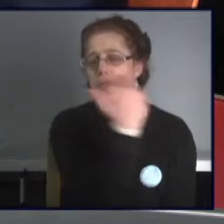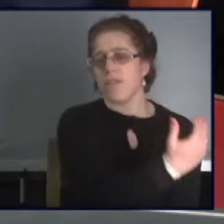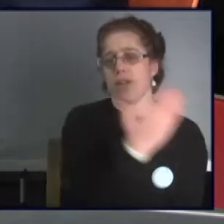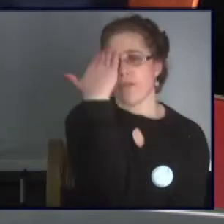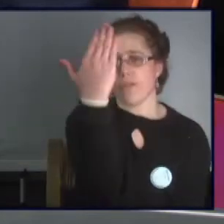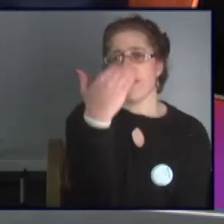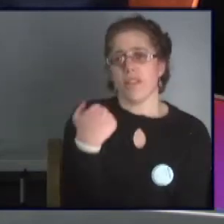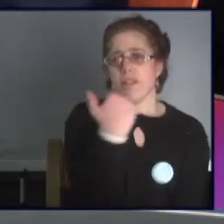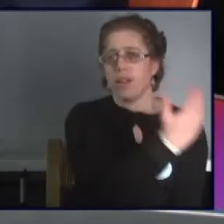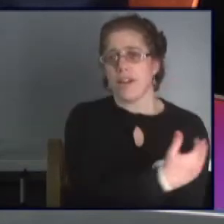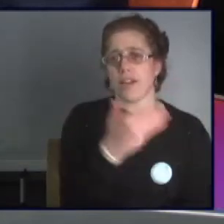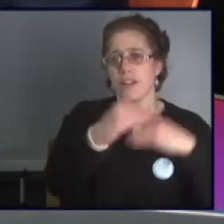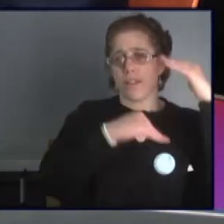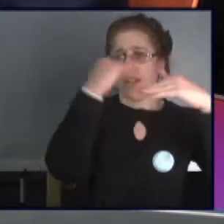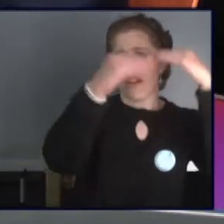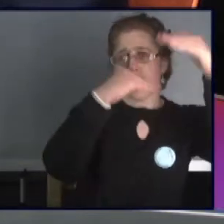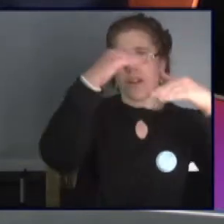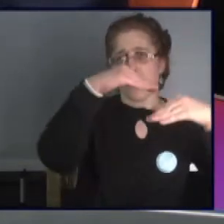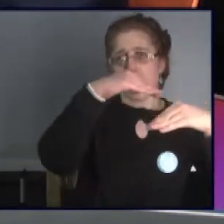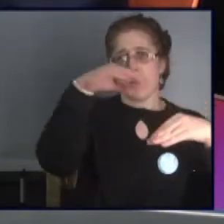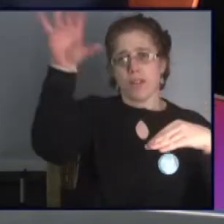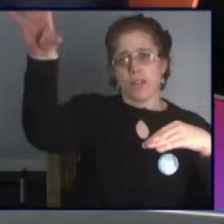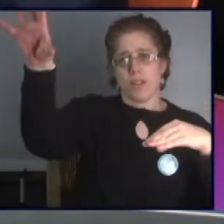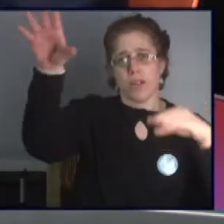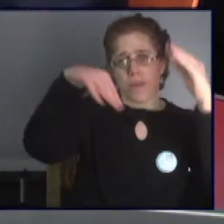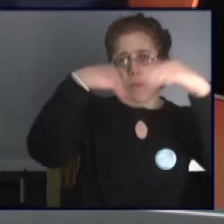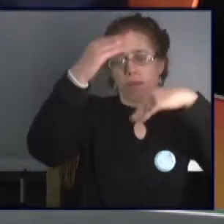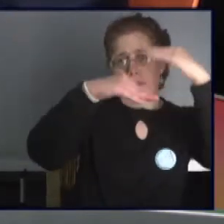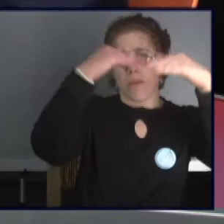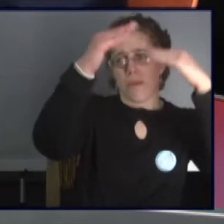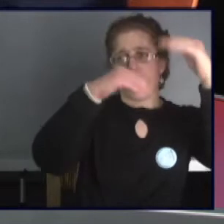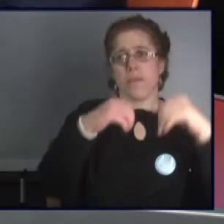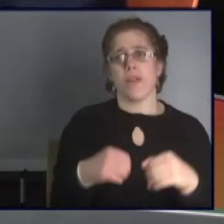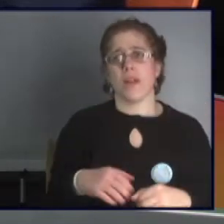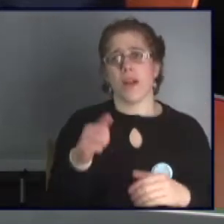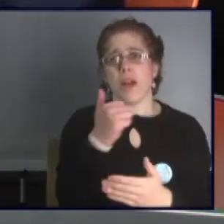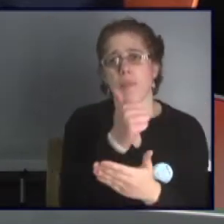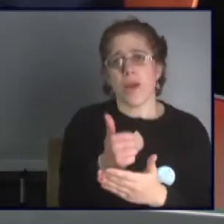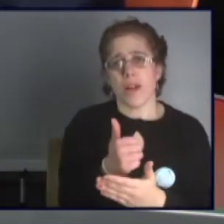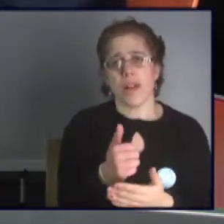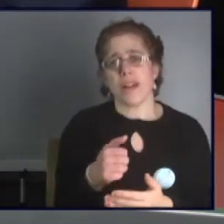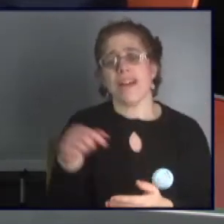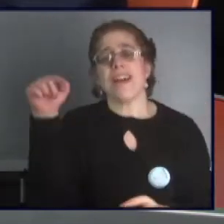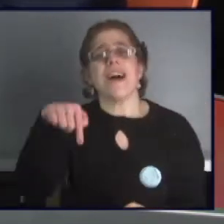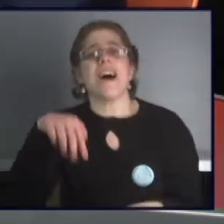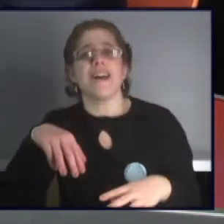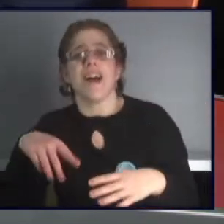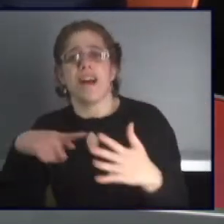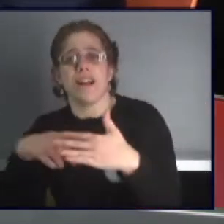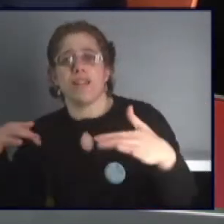fuerza que viene creciendo a nivel nacional esperemos que eso también se exprese en nuestra ciudad